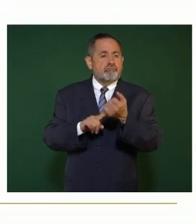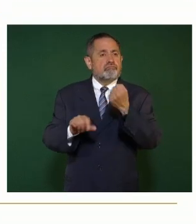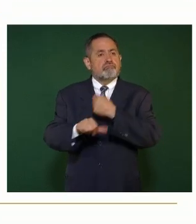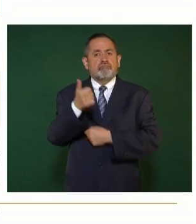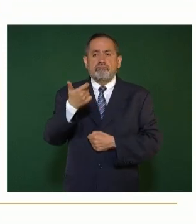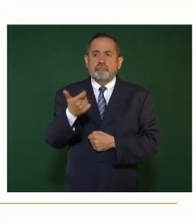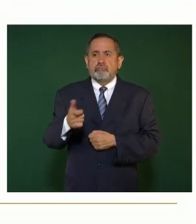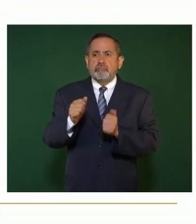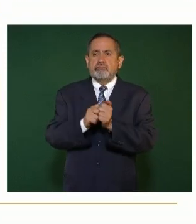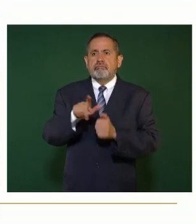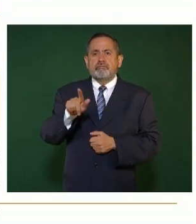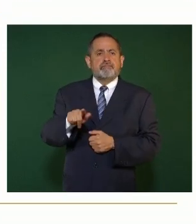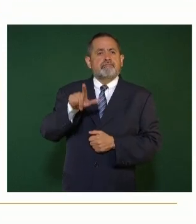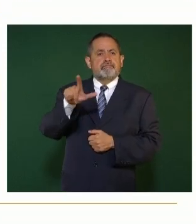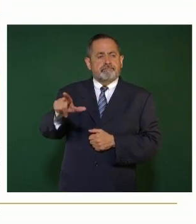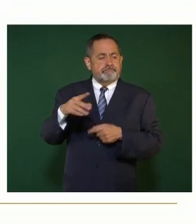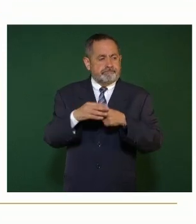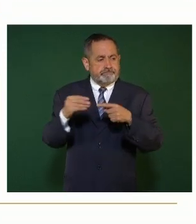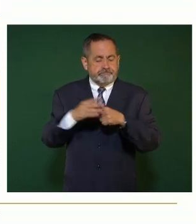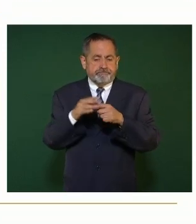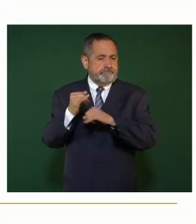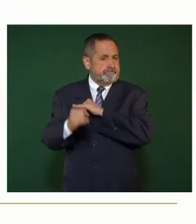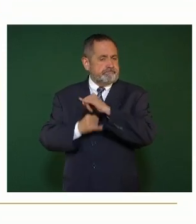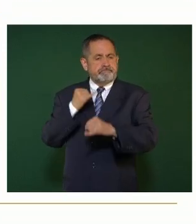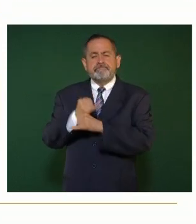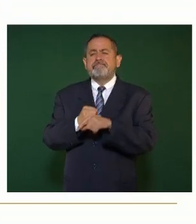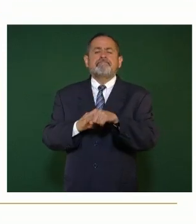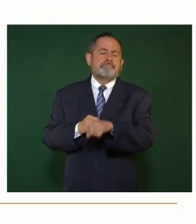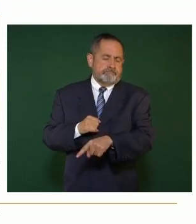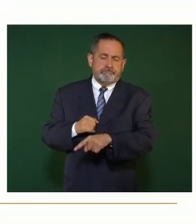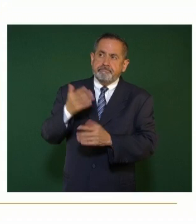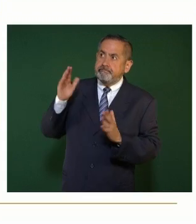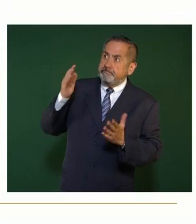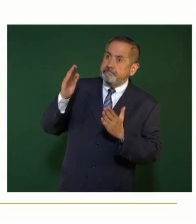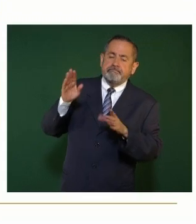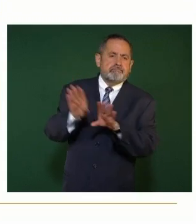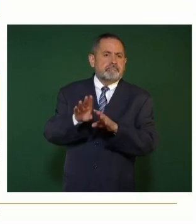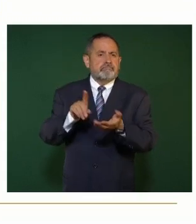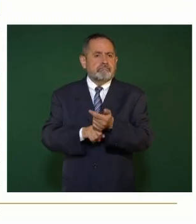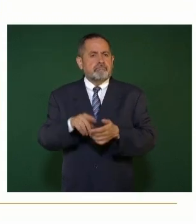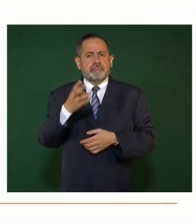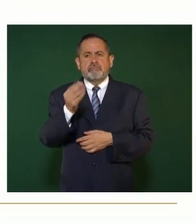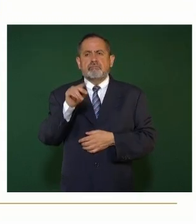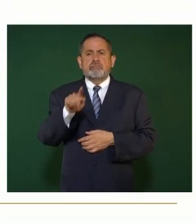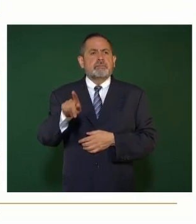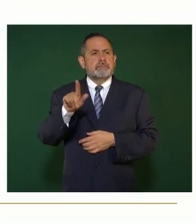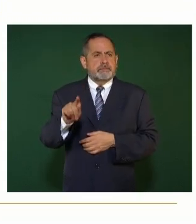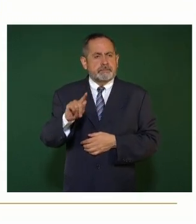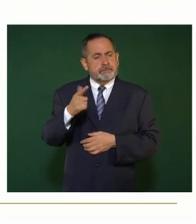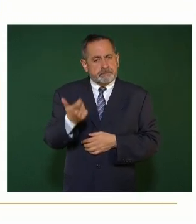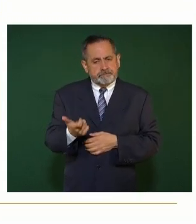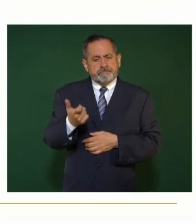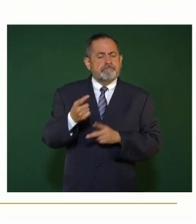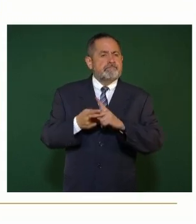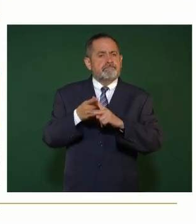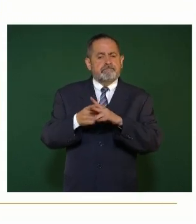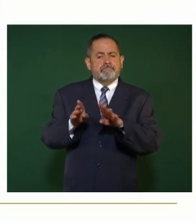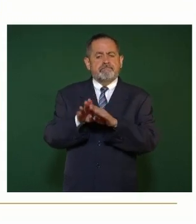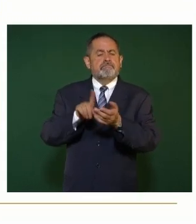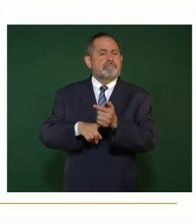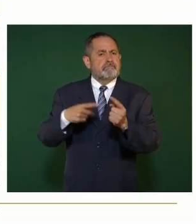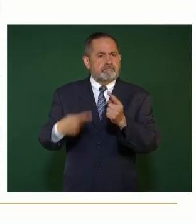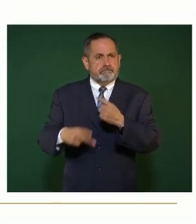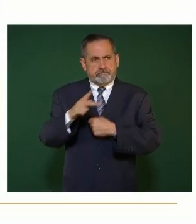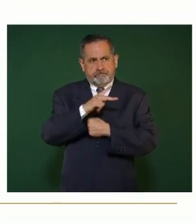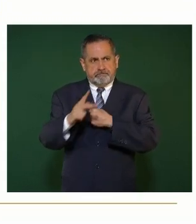pesos con 77 centavos en el mercado internacional, en comparación con 9.70 pesos promedio en nuestro